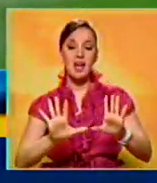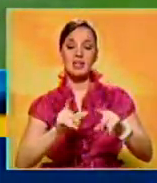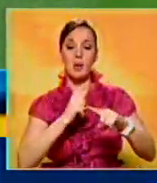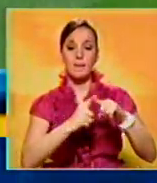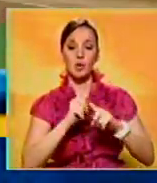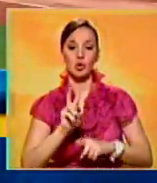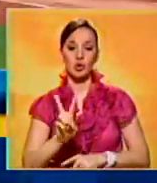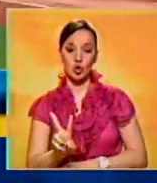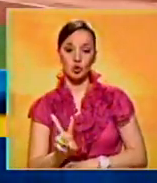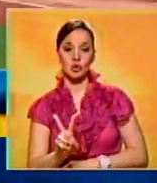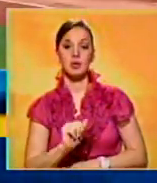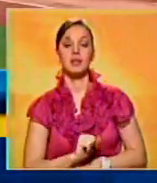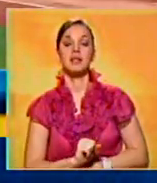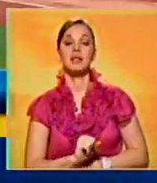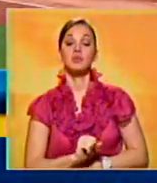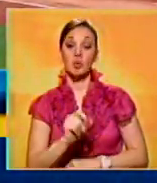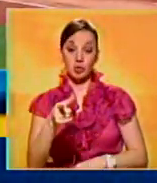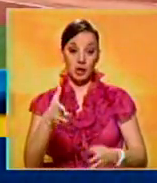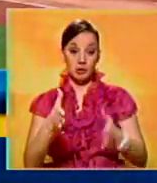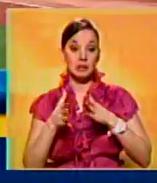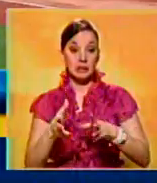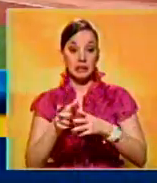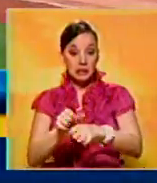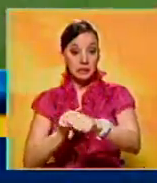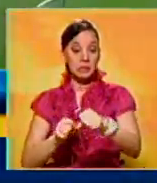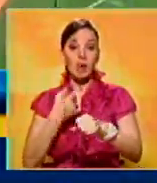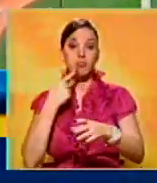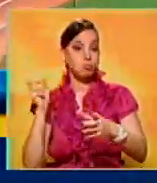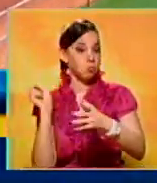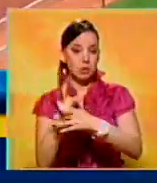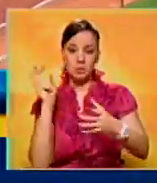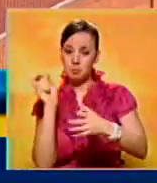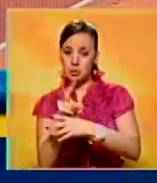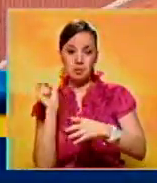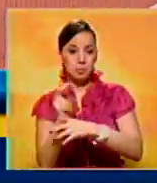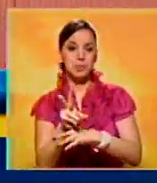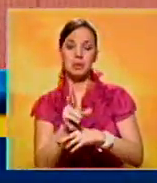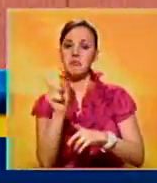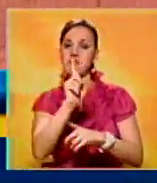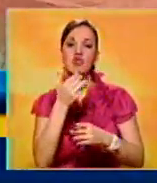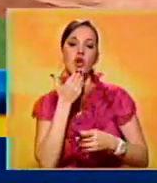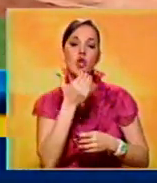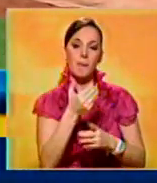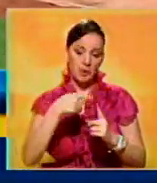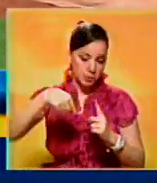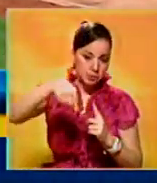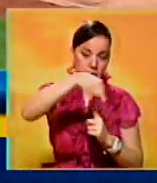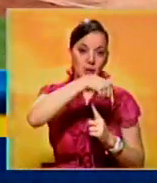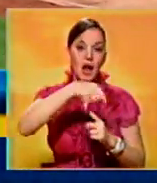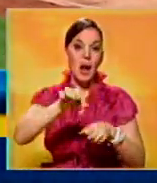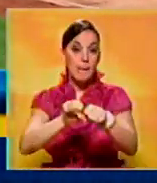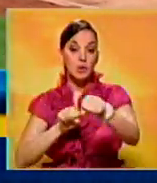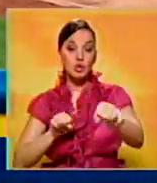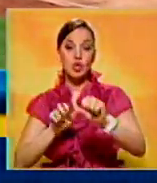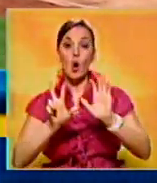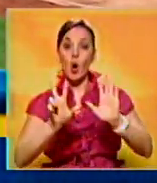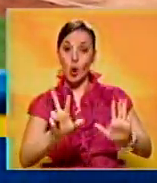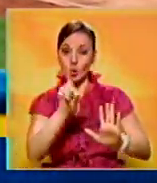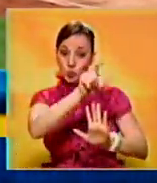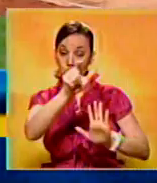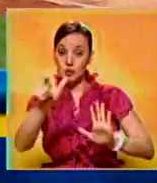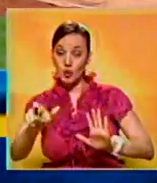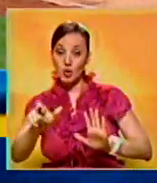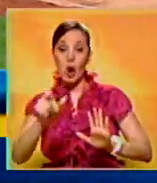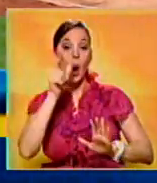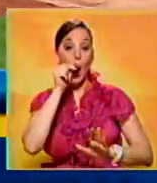derecho trabajó 7 entradas, recibió 8 imparables, un par de anotaciones, no dio boletos y ponchó a 8 rivales. Sepan ustedes que el carabobeño